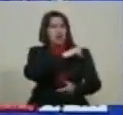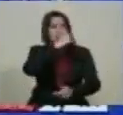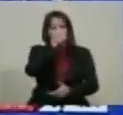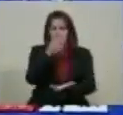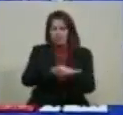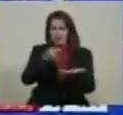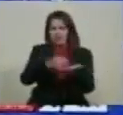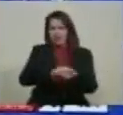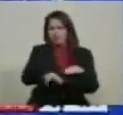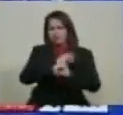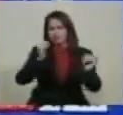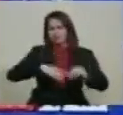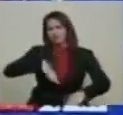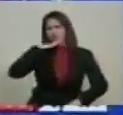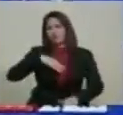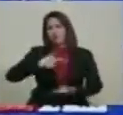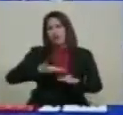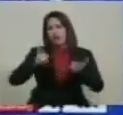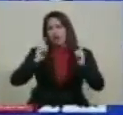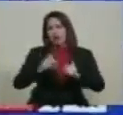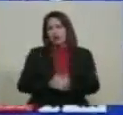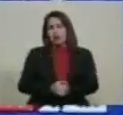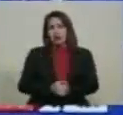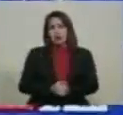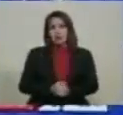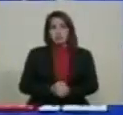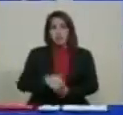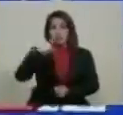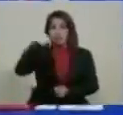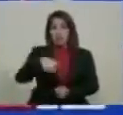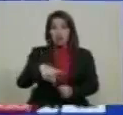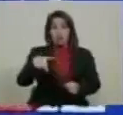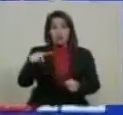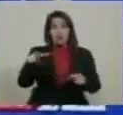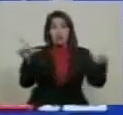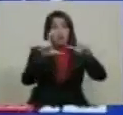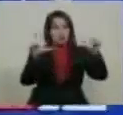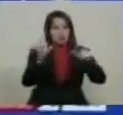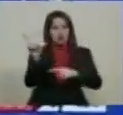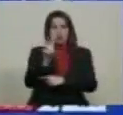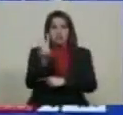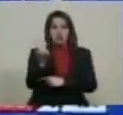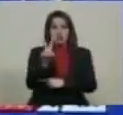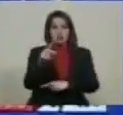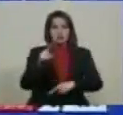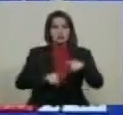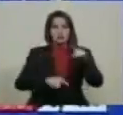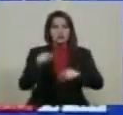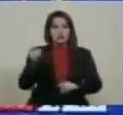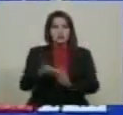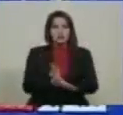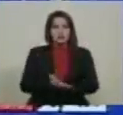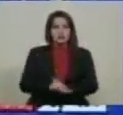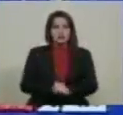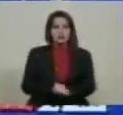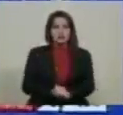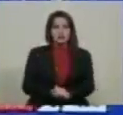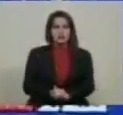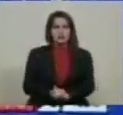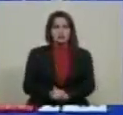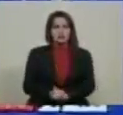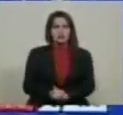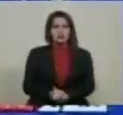tenemos. Los mejores estudios de aquí y del mundo. Tania, eso es